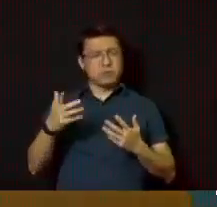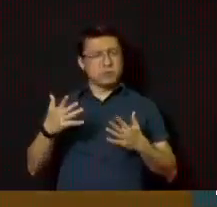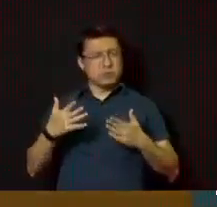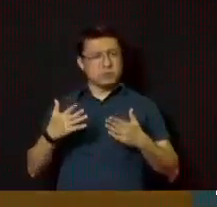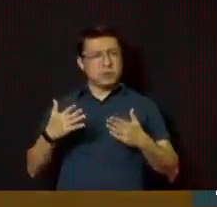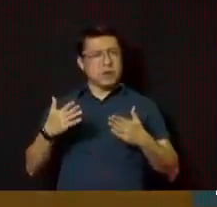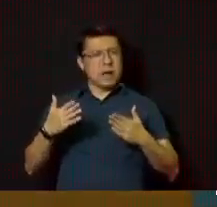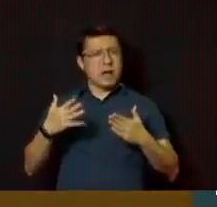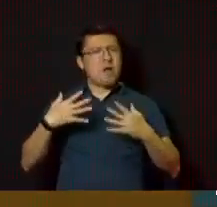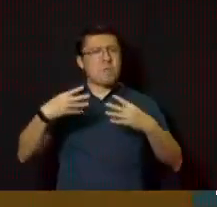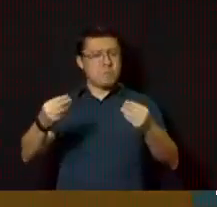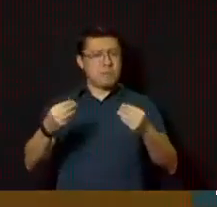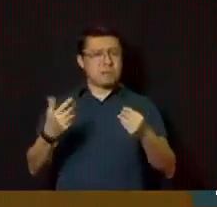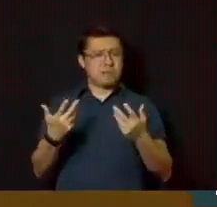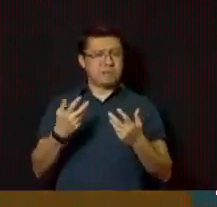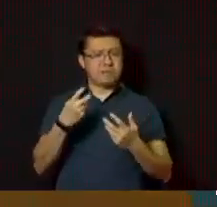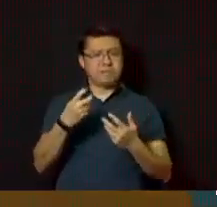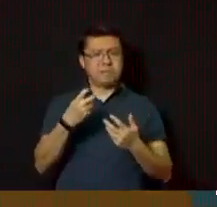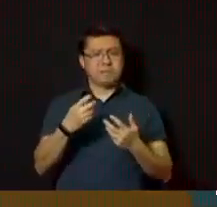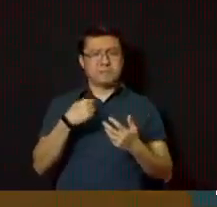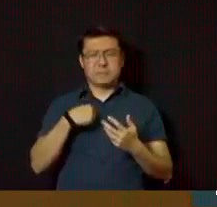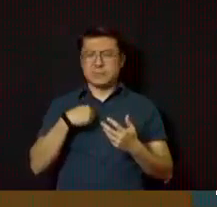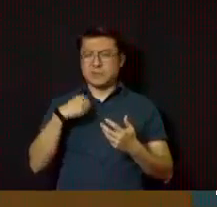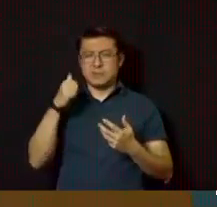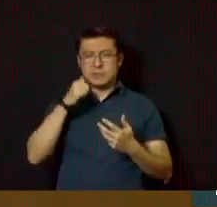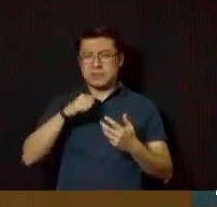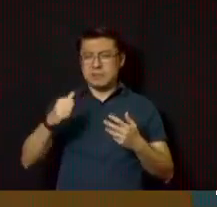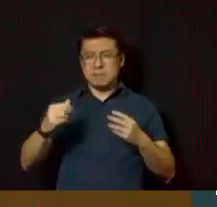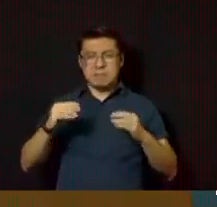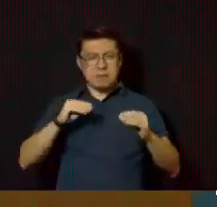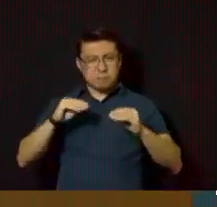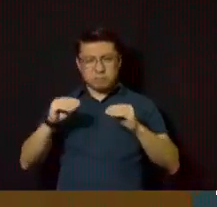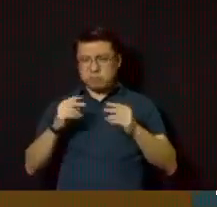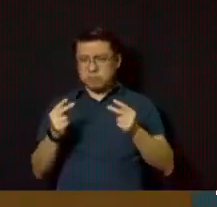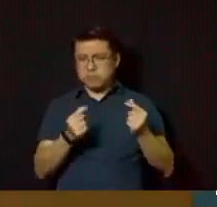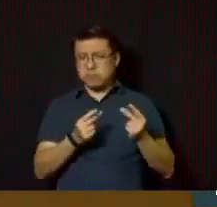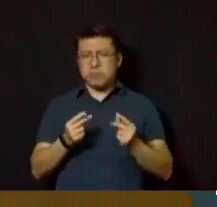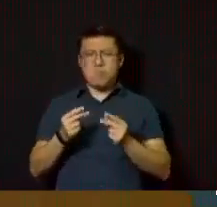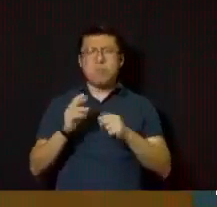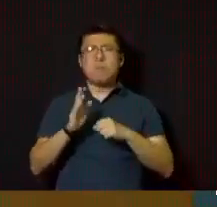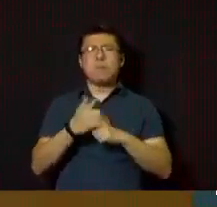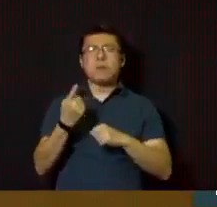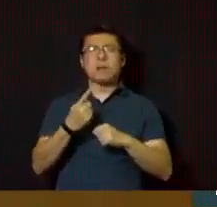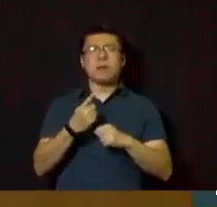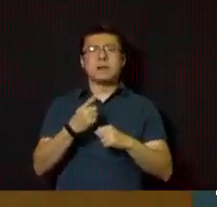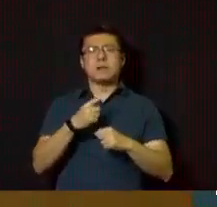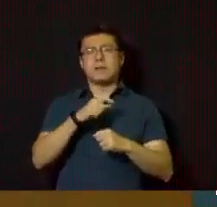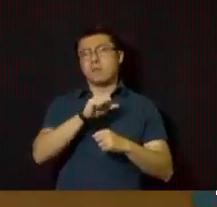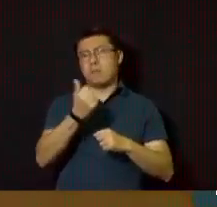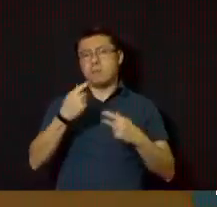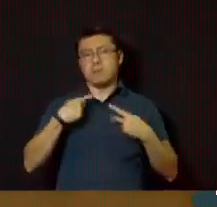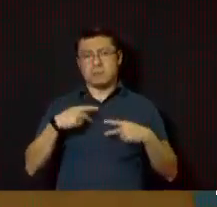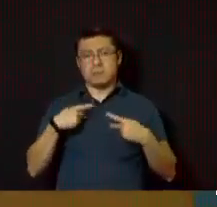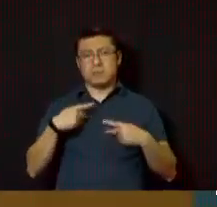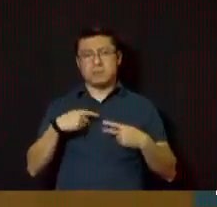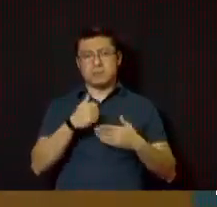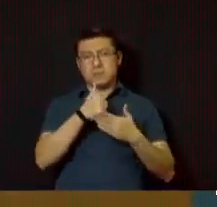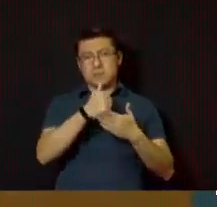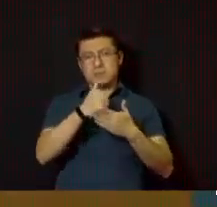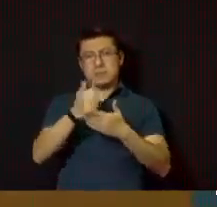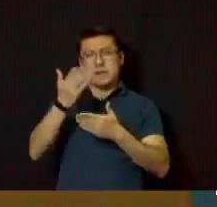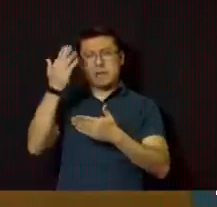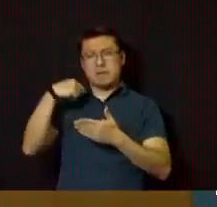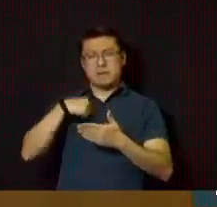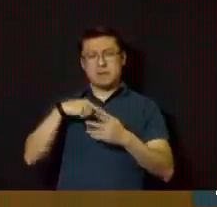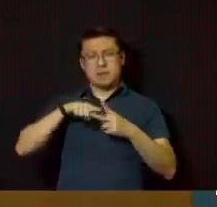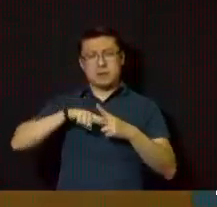Y algo que me ha seguido moviendo muy fuerte es el de seguir ayudando a otras personas, porque cuando yo comencé, yo tuve muchas carencias.